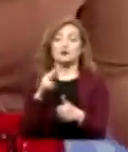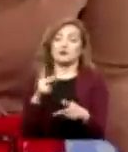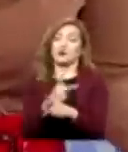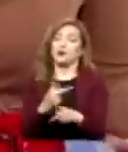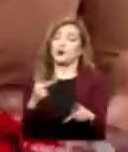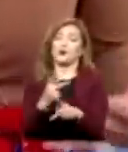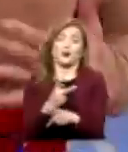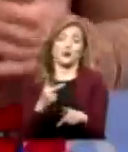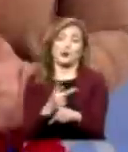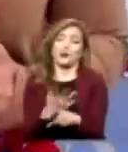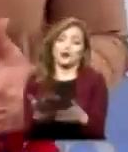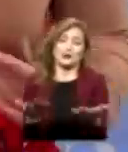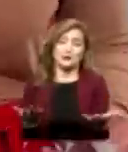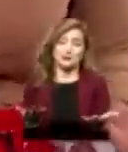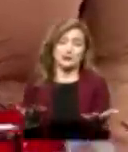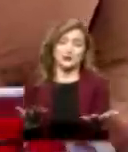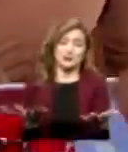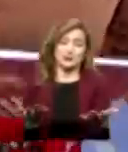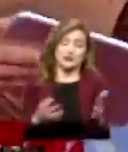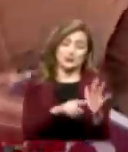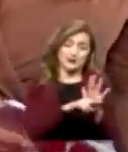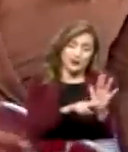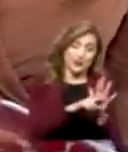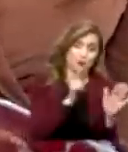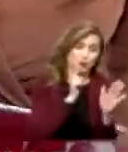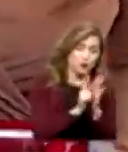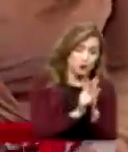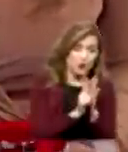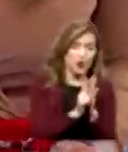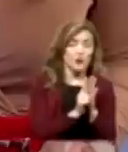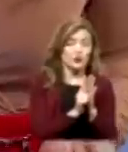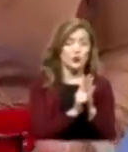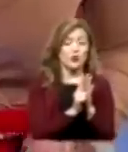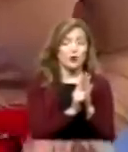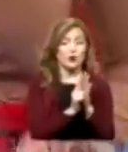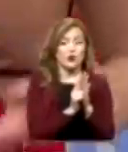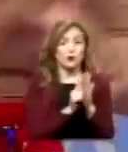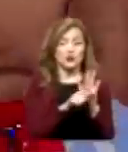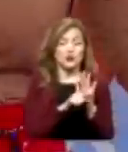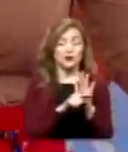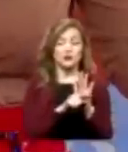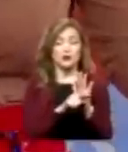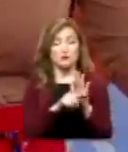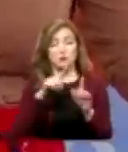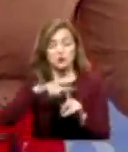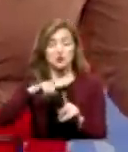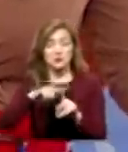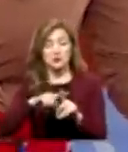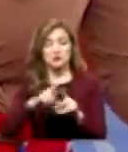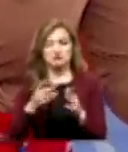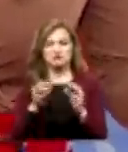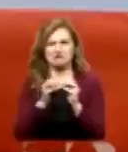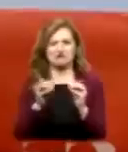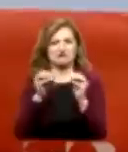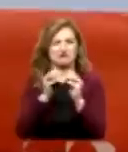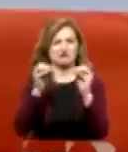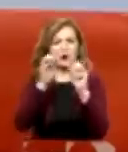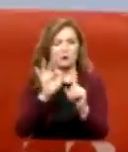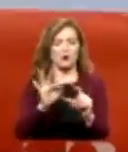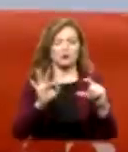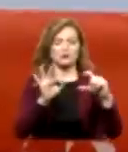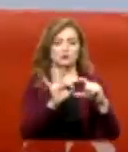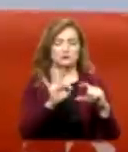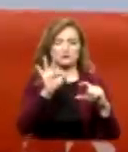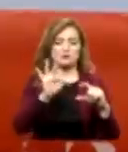aparecen más casos. No sé si eso es bueno porque quiere decir que lo estamos denunciando, o es malo porque aparecen cada vez más. Yo creo que las